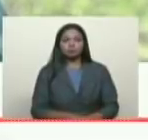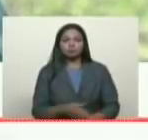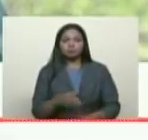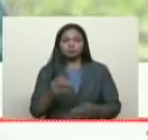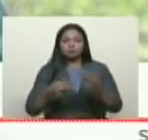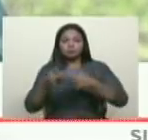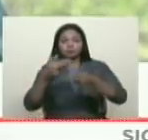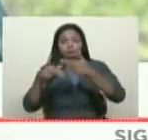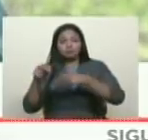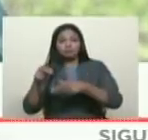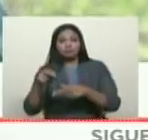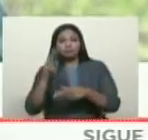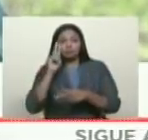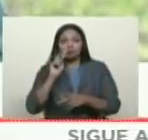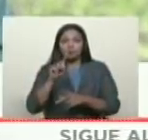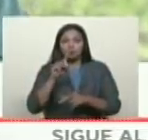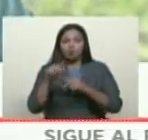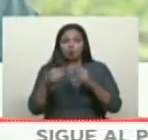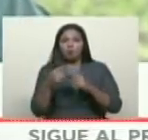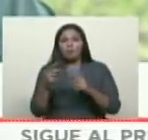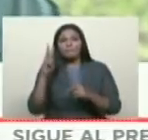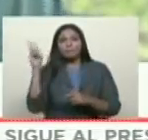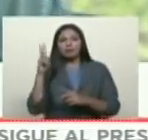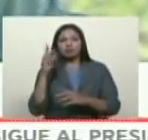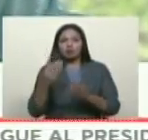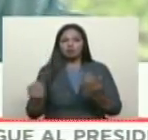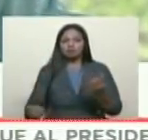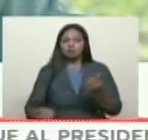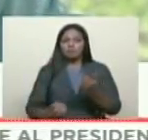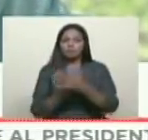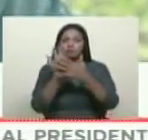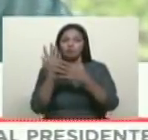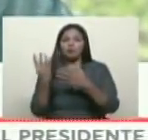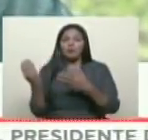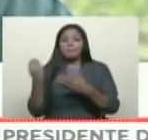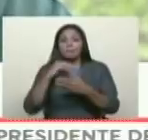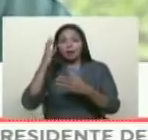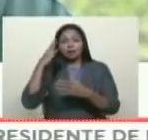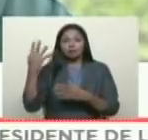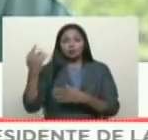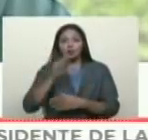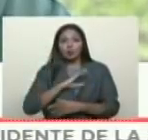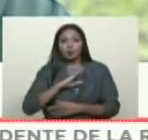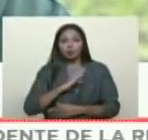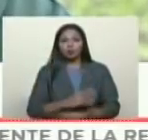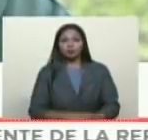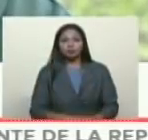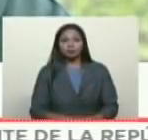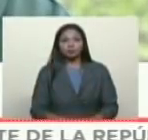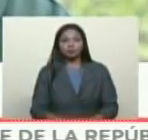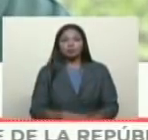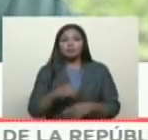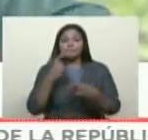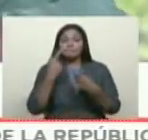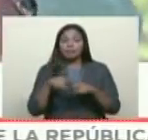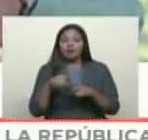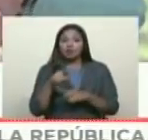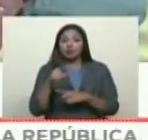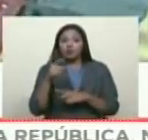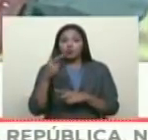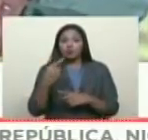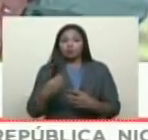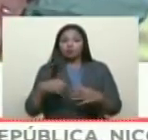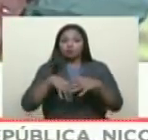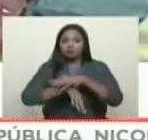construyendo el sueño de la Venezuela potencia. Es un sueño, pero que tiene